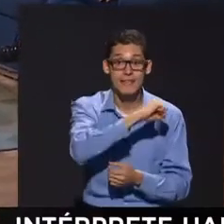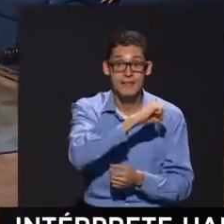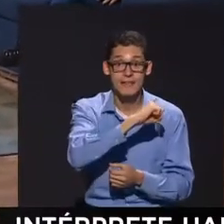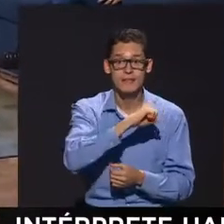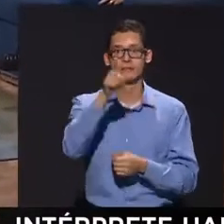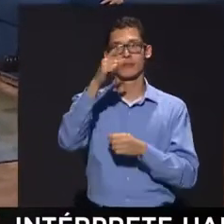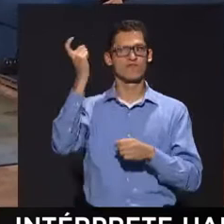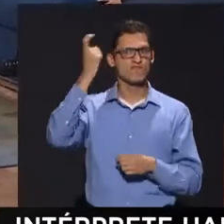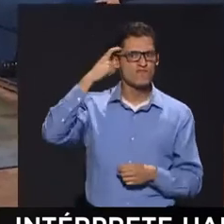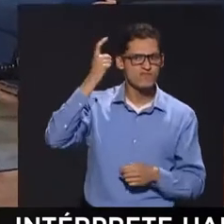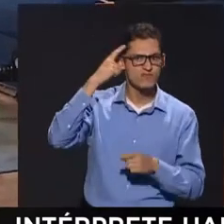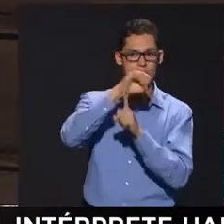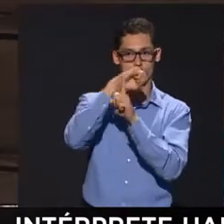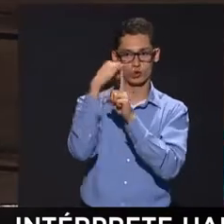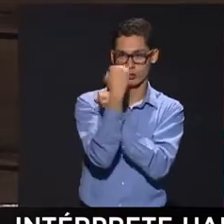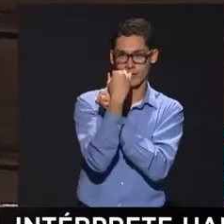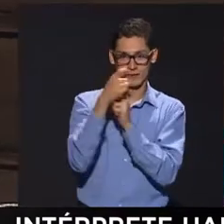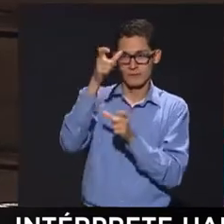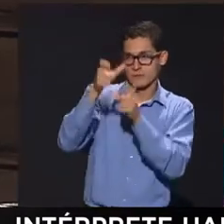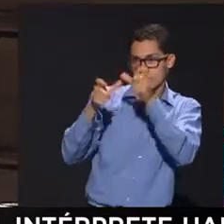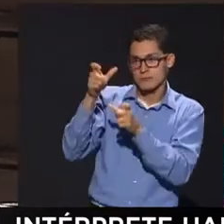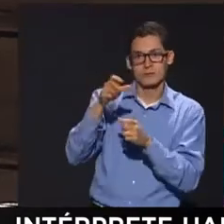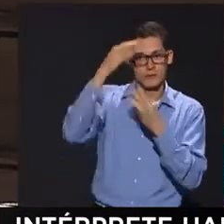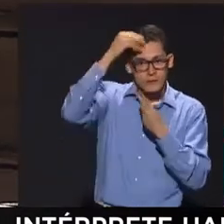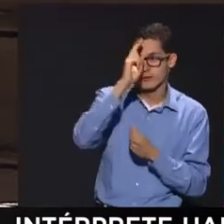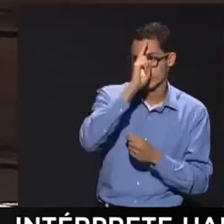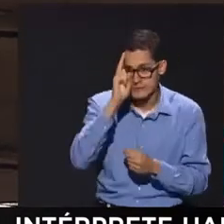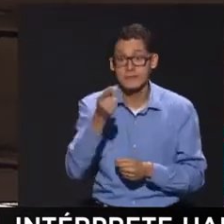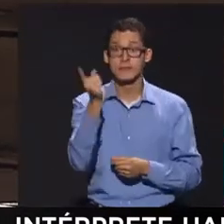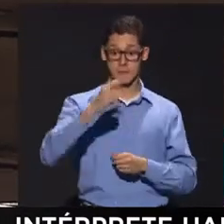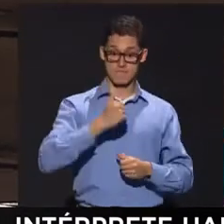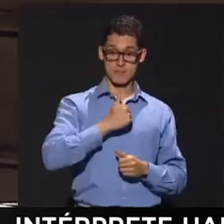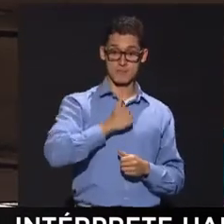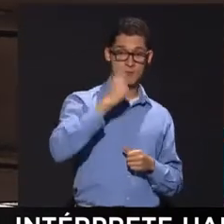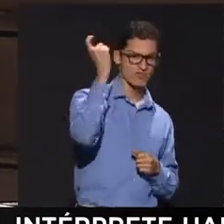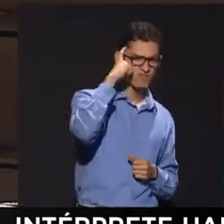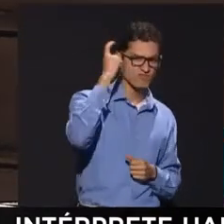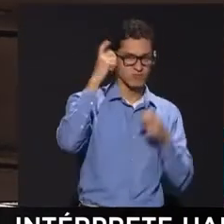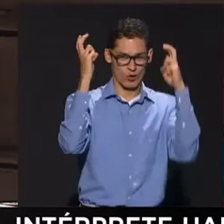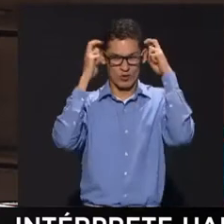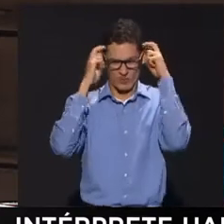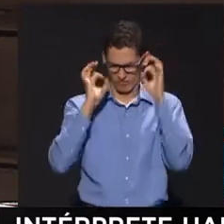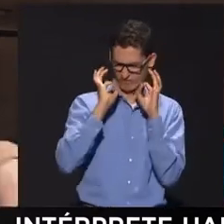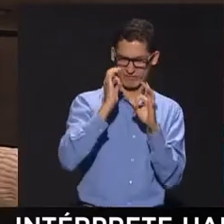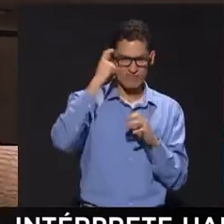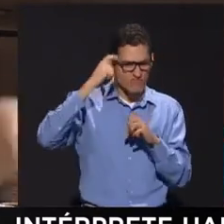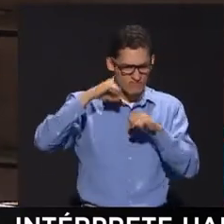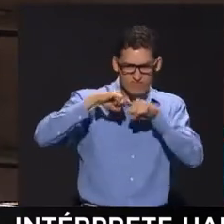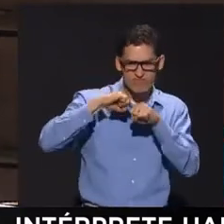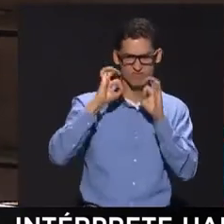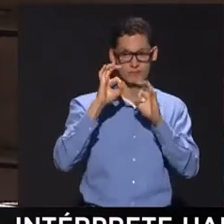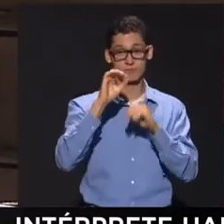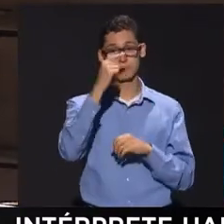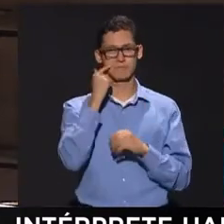inteligencia social, de la inteligencia emocional y de las capacidades intelectuales en la casa. Tiene que ver con que nosotros tenemos